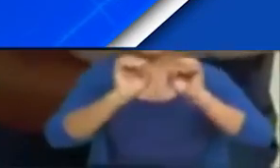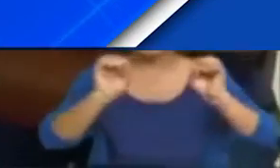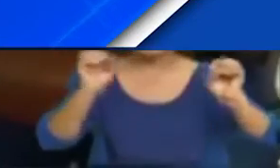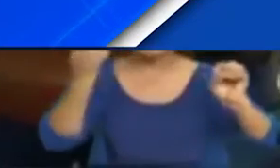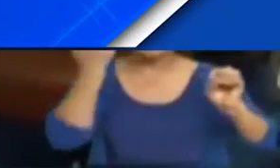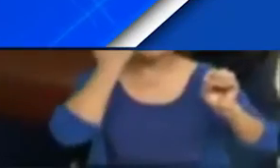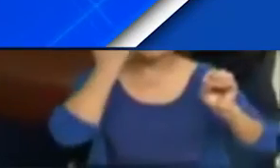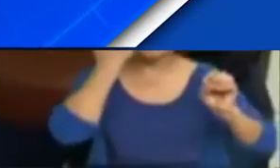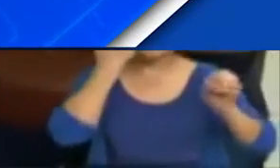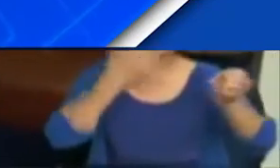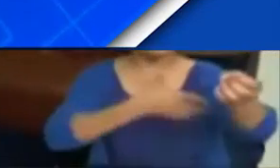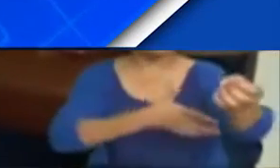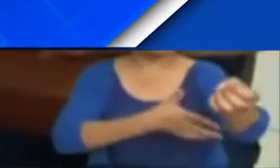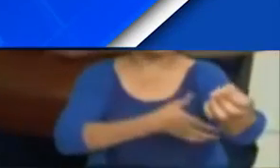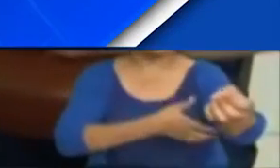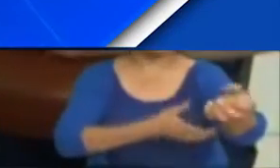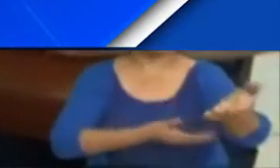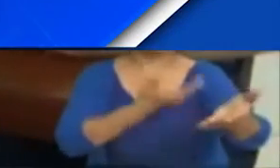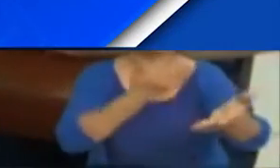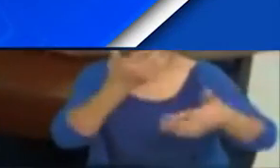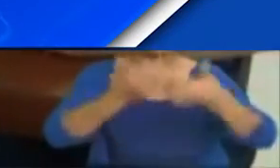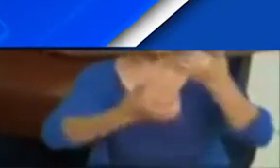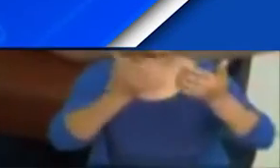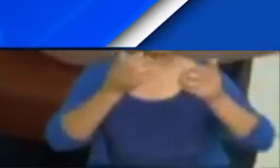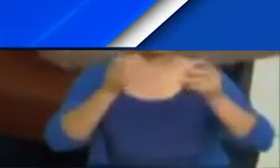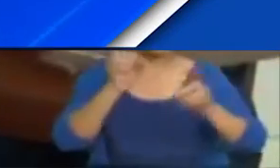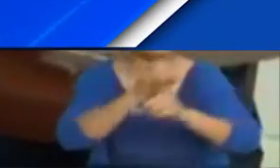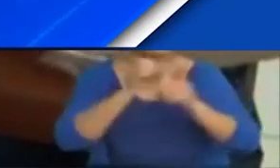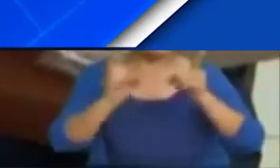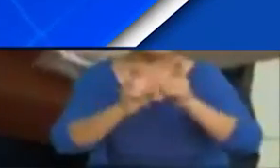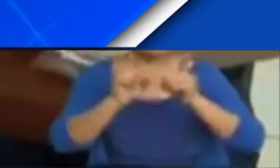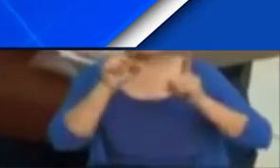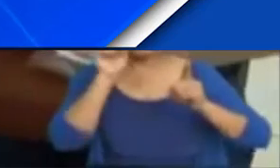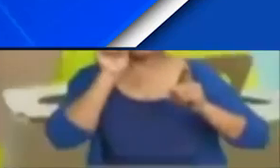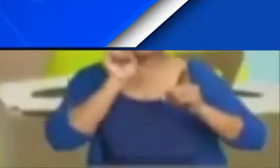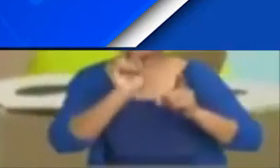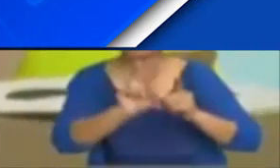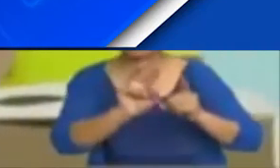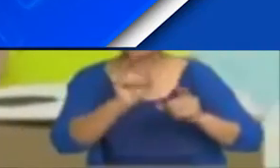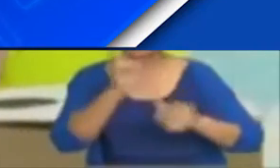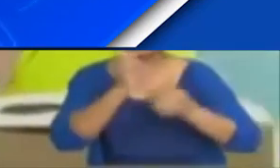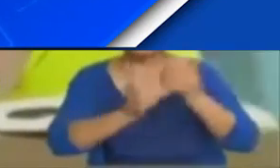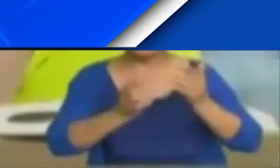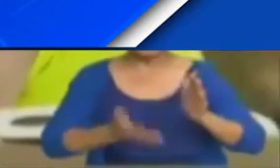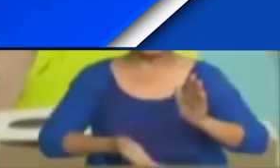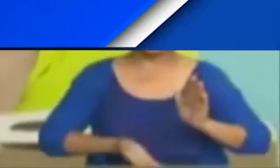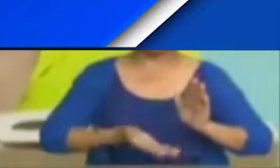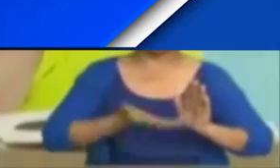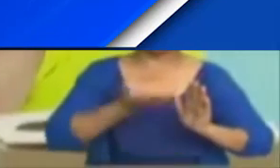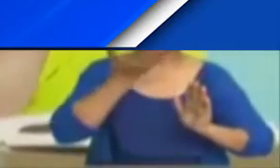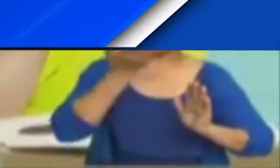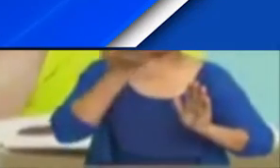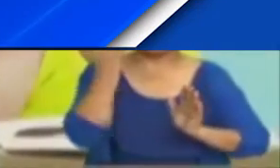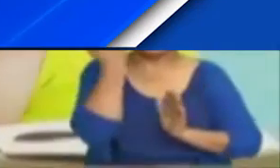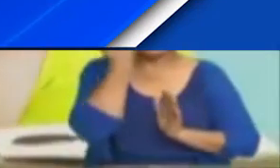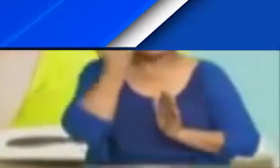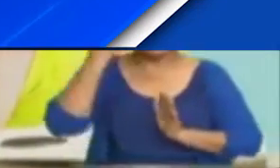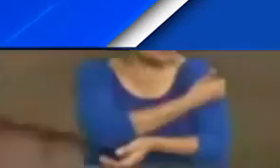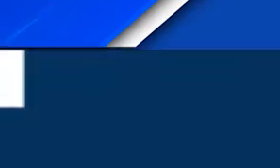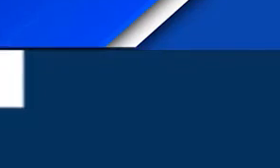números de la vacunación, alcanzando el 70%, por una décima, no tenemos ya